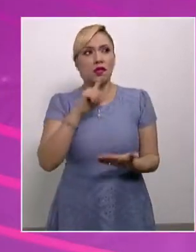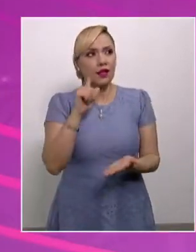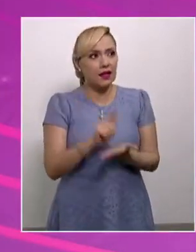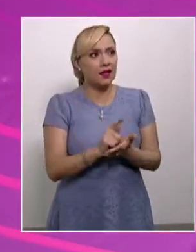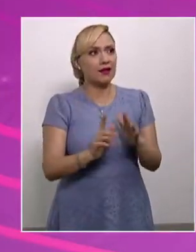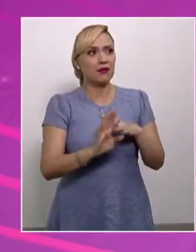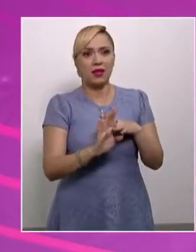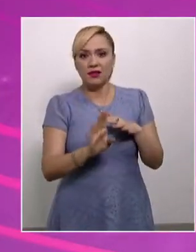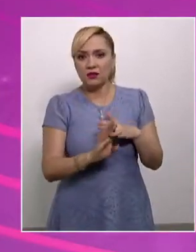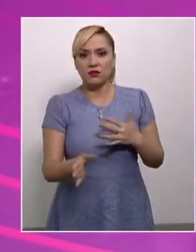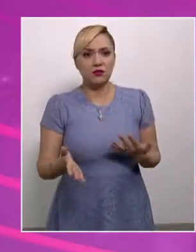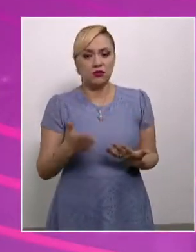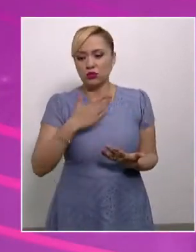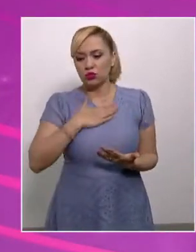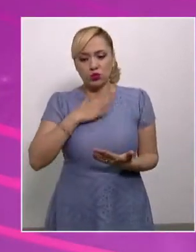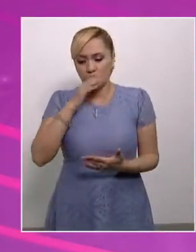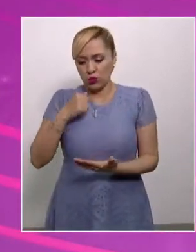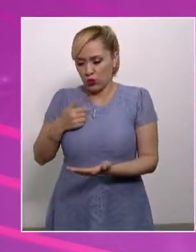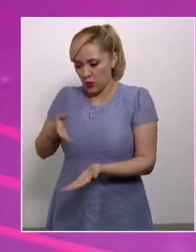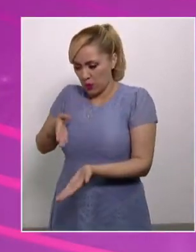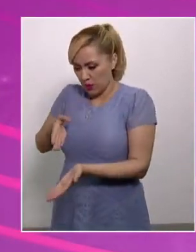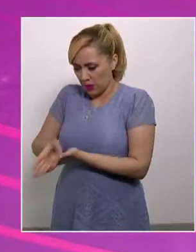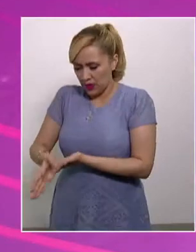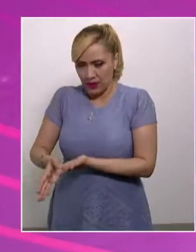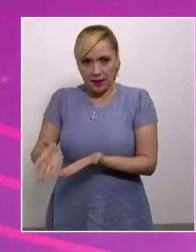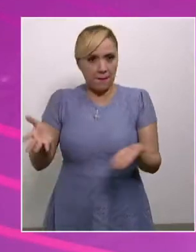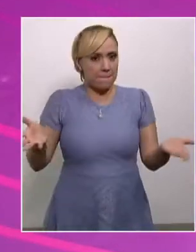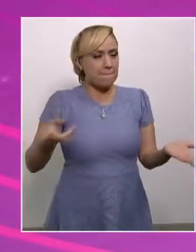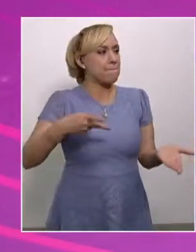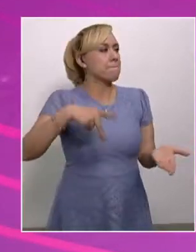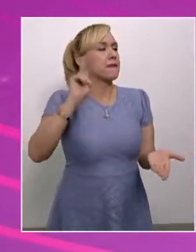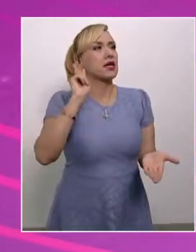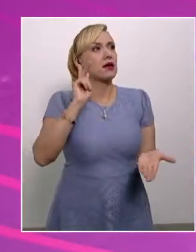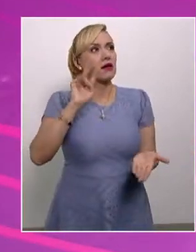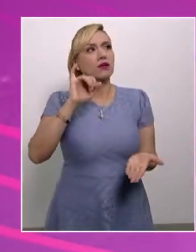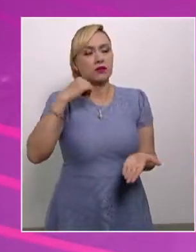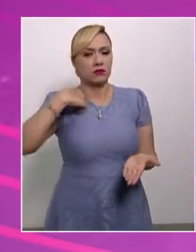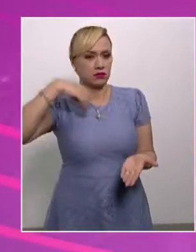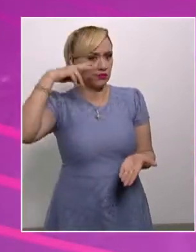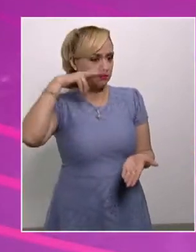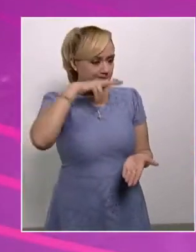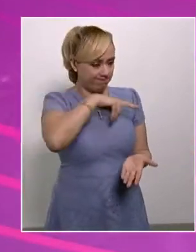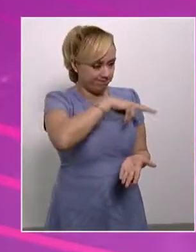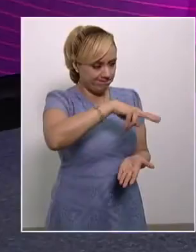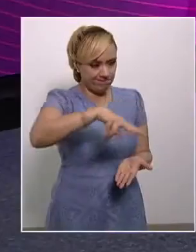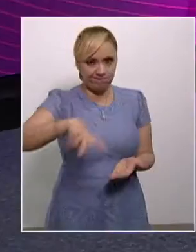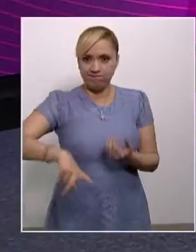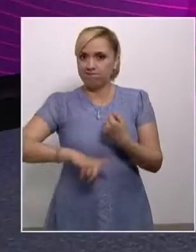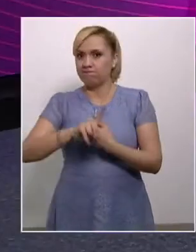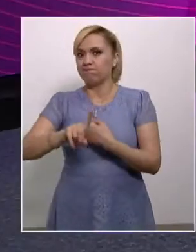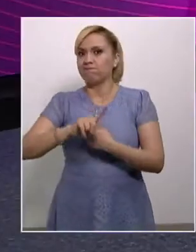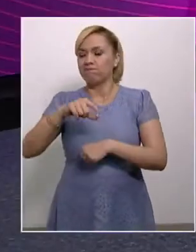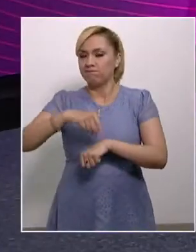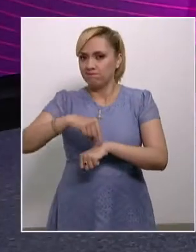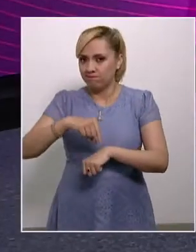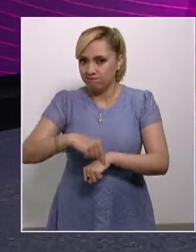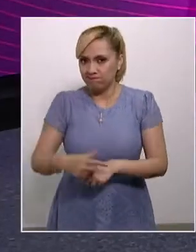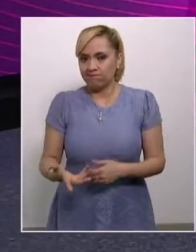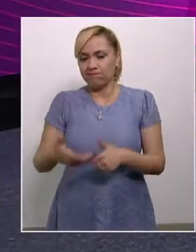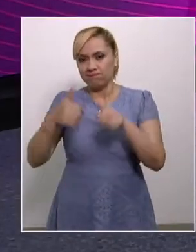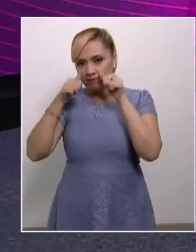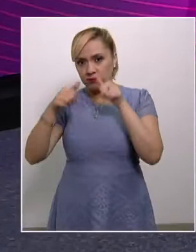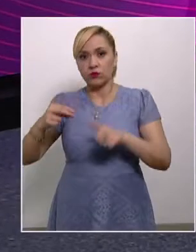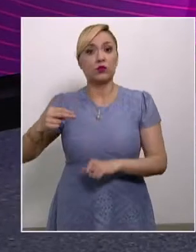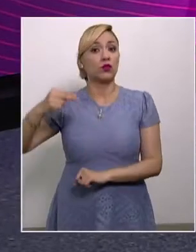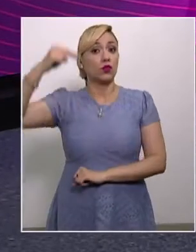tomando. Nosotros no nos metemos en el tema de política migratoria per se, pero sí estamos viendo las consecuencias y los impactos que tiene en salud. Y algo que nos está impactando en el norte